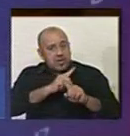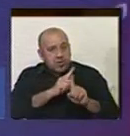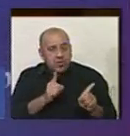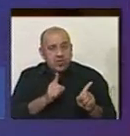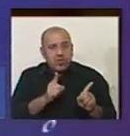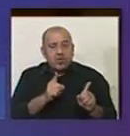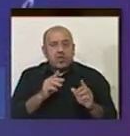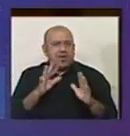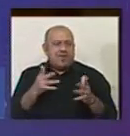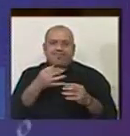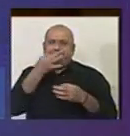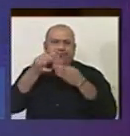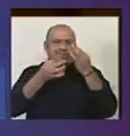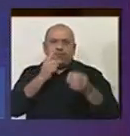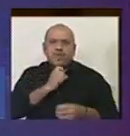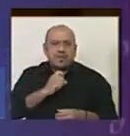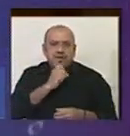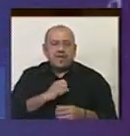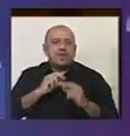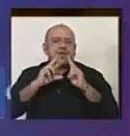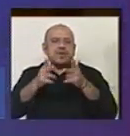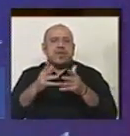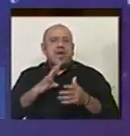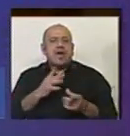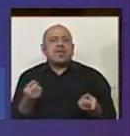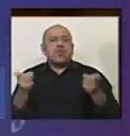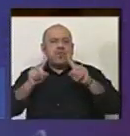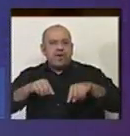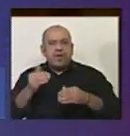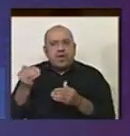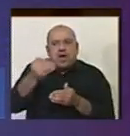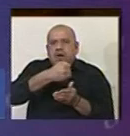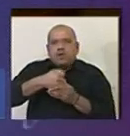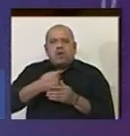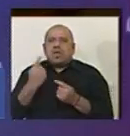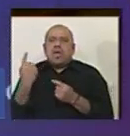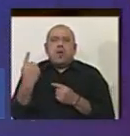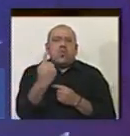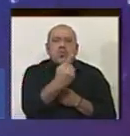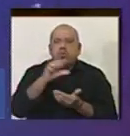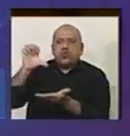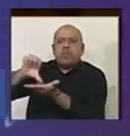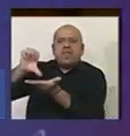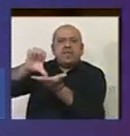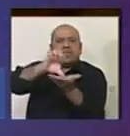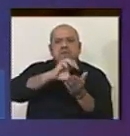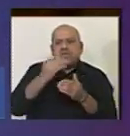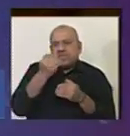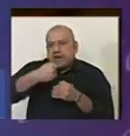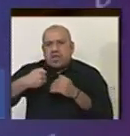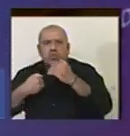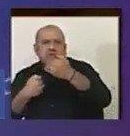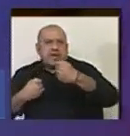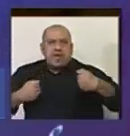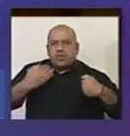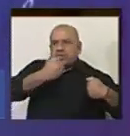fantasiosa, demagógica, mentirosa, de decir que hay que volver al encierro, al nacionalismo, al proteccionismo, tiene que haber una solución intermedia y